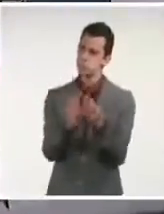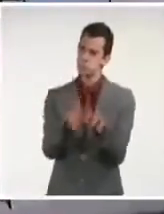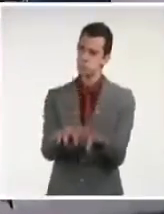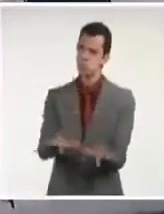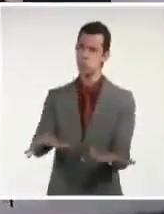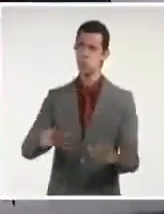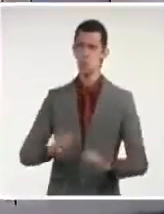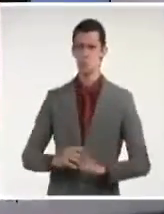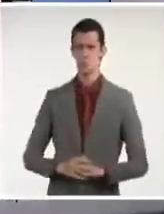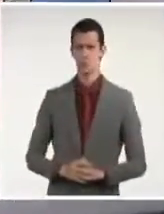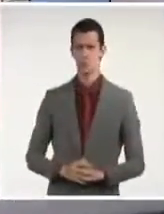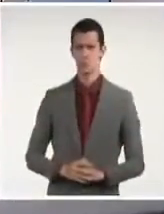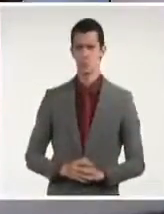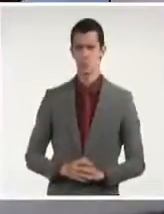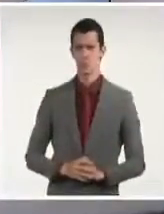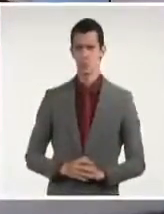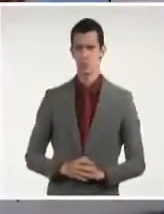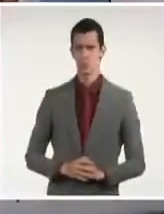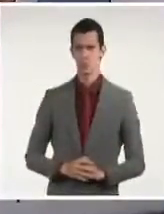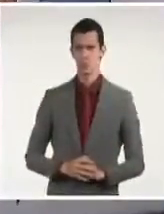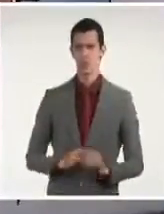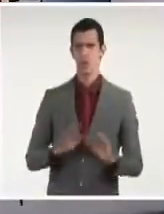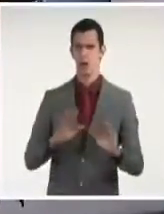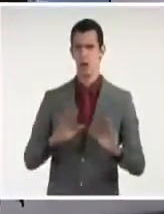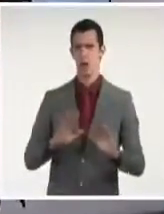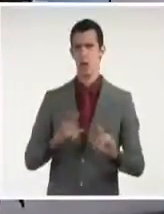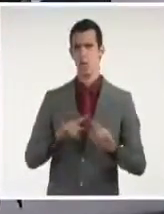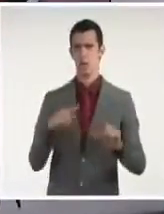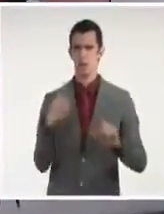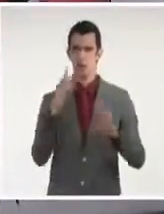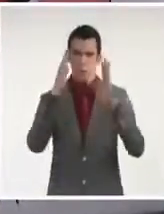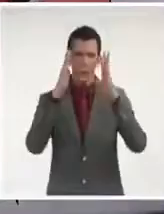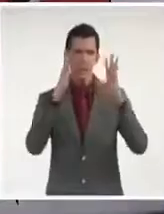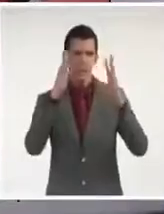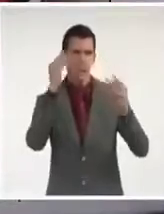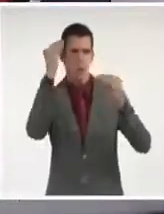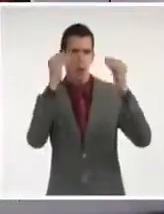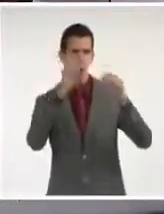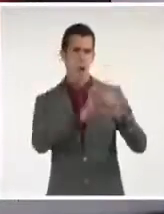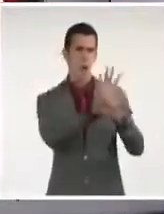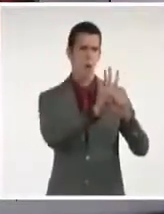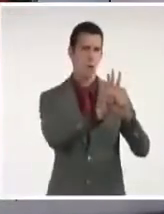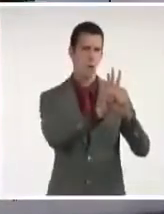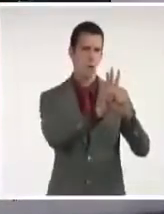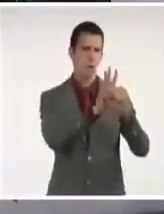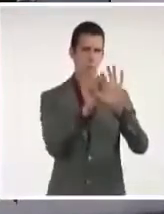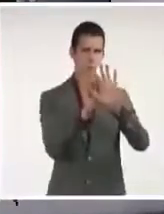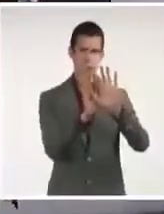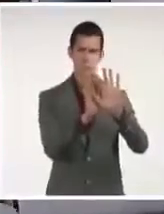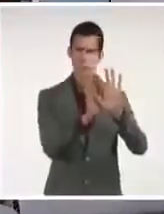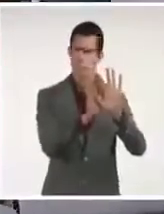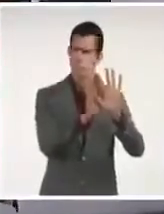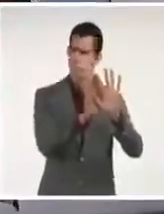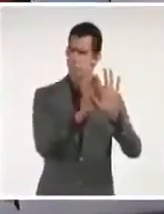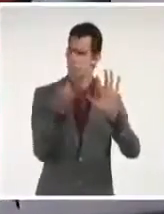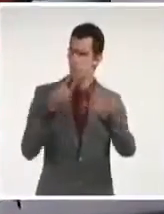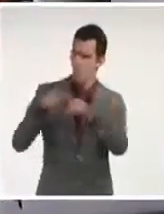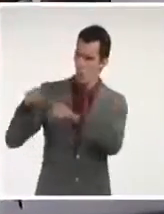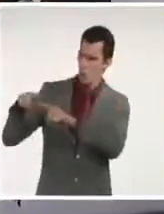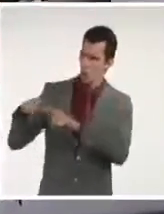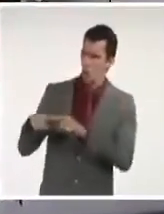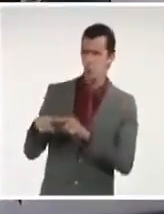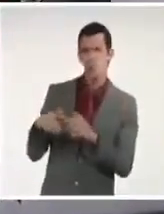varios acontecimientos han distraído nuestra atención de la tragedia que supone que ahora mismo, mientras converso con